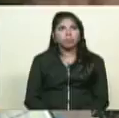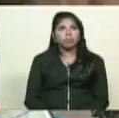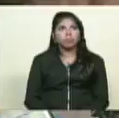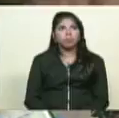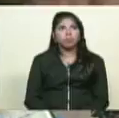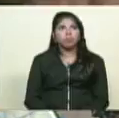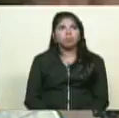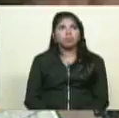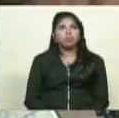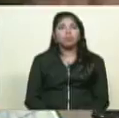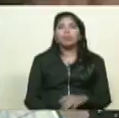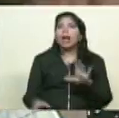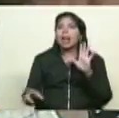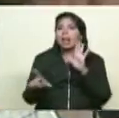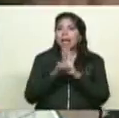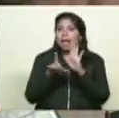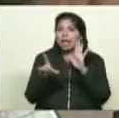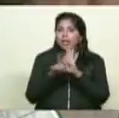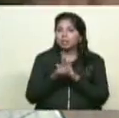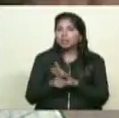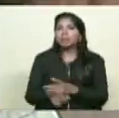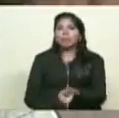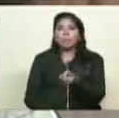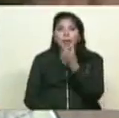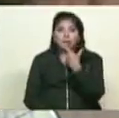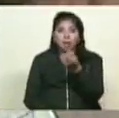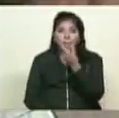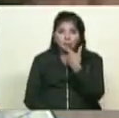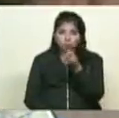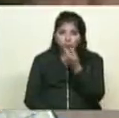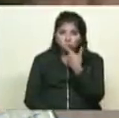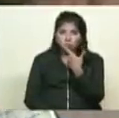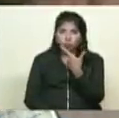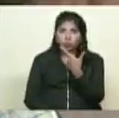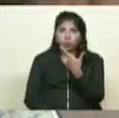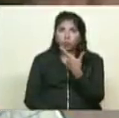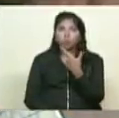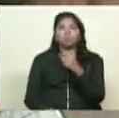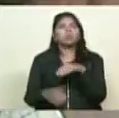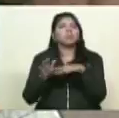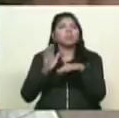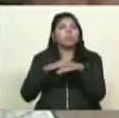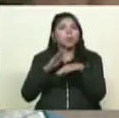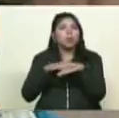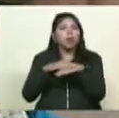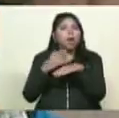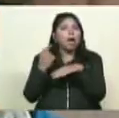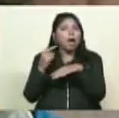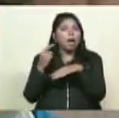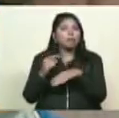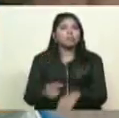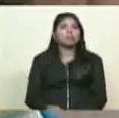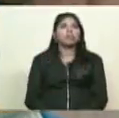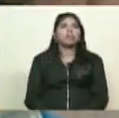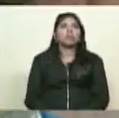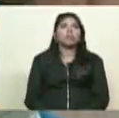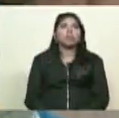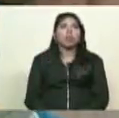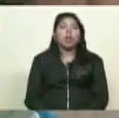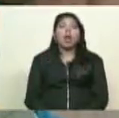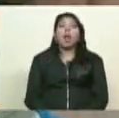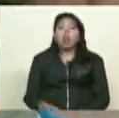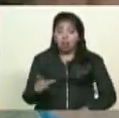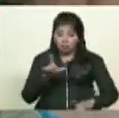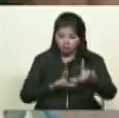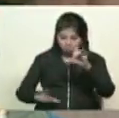ley de patentes y de medicamentos, porque ahí hay trabas para que los laboratorios nacionales